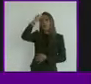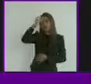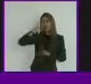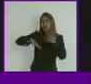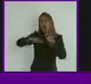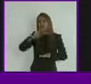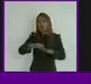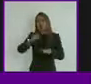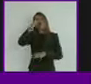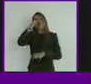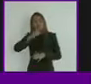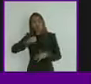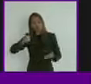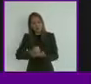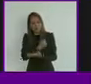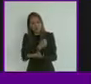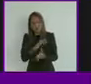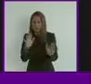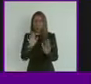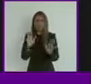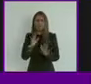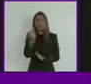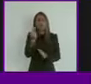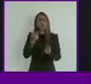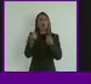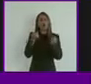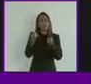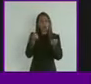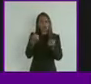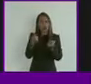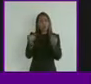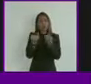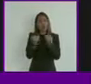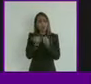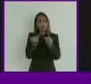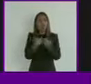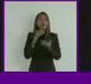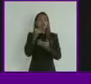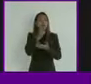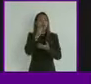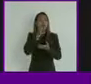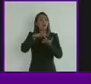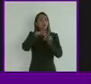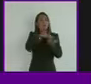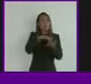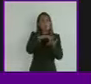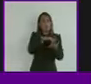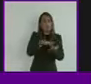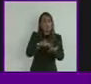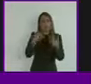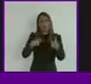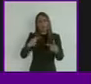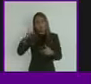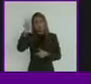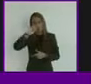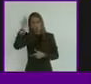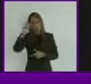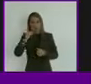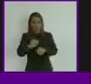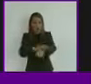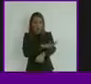frustración, ¿no? Ella Sua lo dijo muy claramente, y sobre todo de la parte del acompañamiento emocional. Tenemos que tomar un curso absolutamente todas